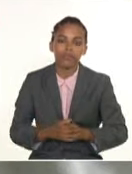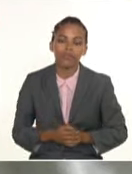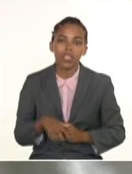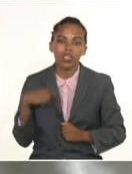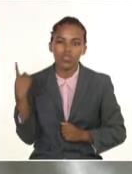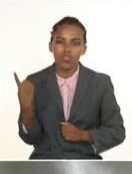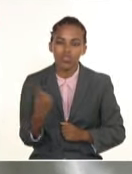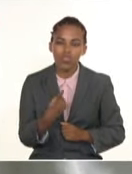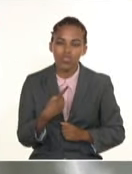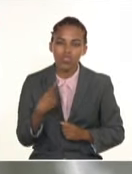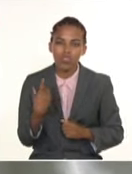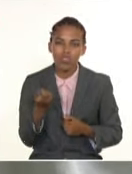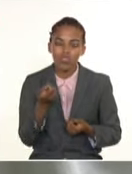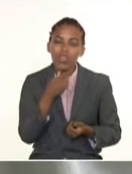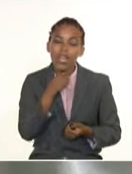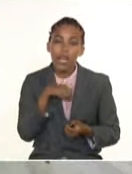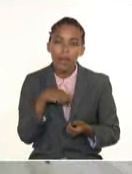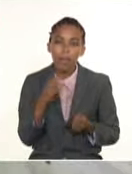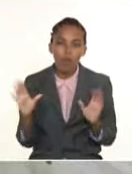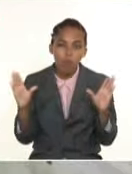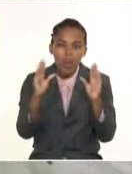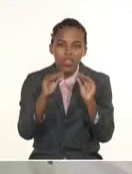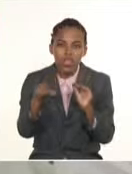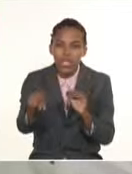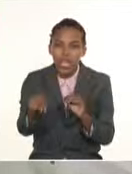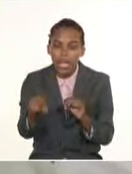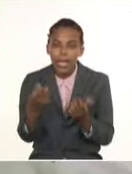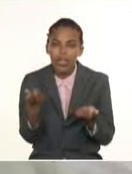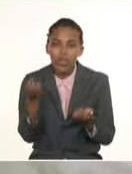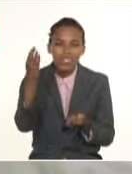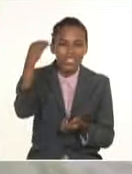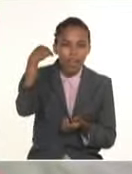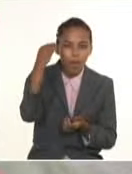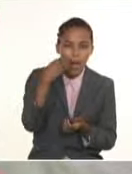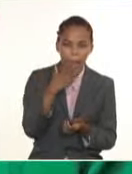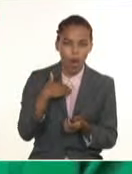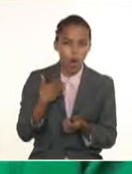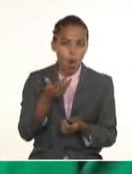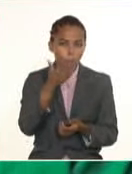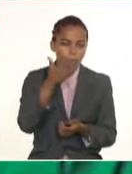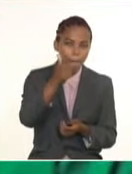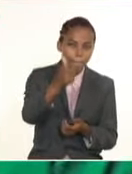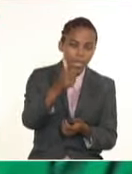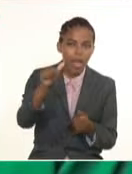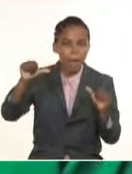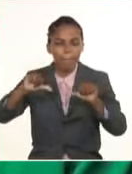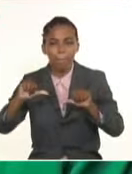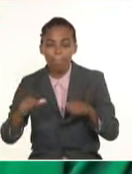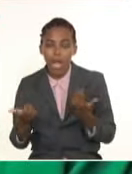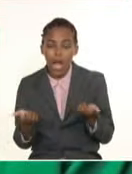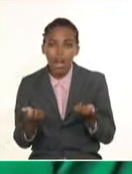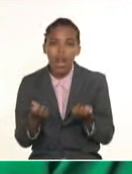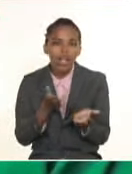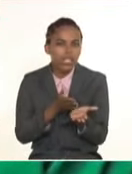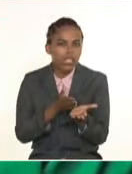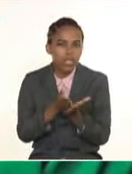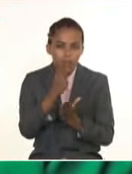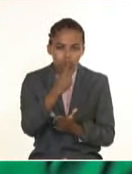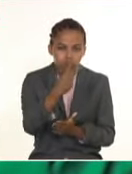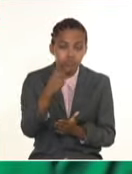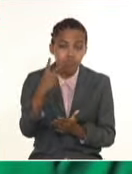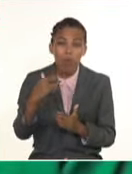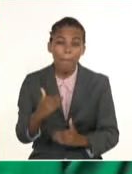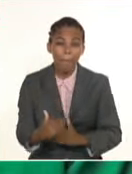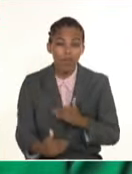actualización de cómo pasaron la noche, nos continuamos manteniendo los 5 pacientes con el mismo reporte. Esto es un proceso que es